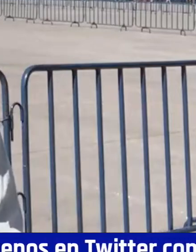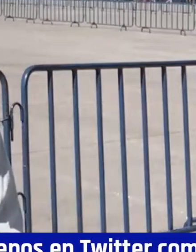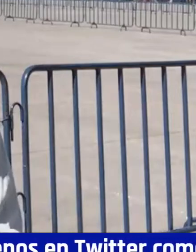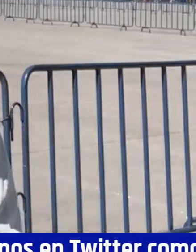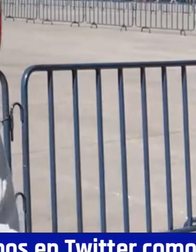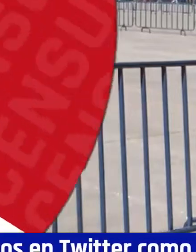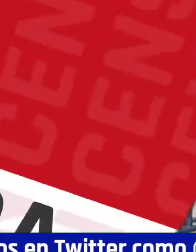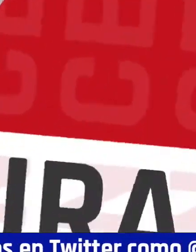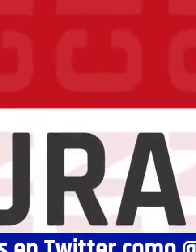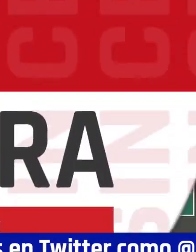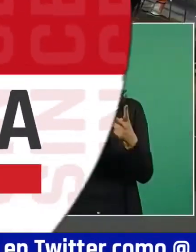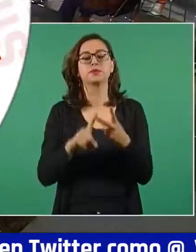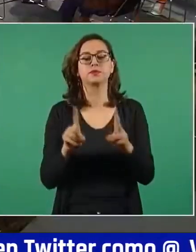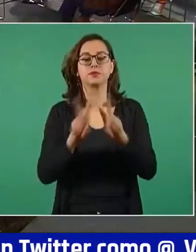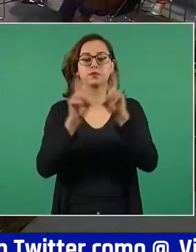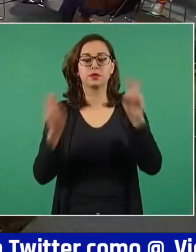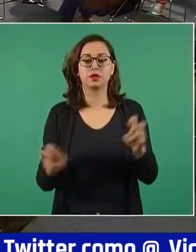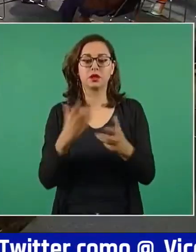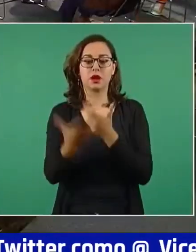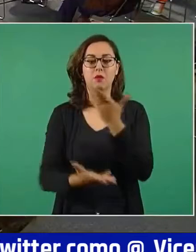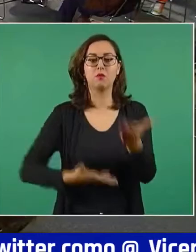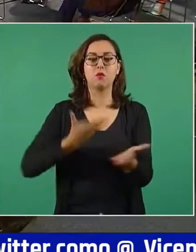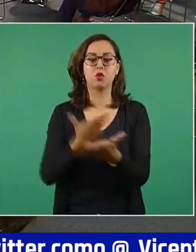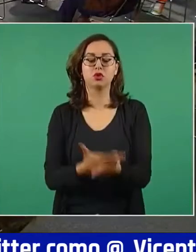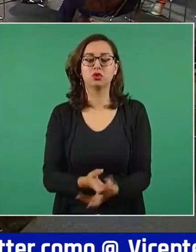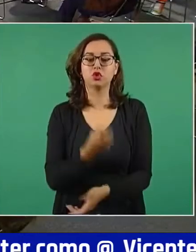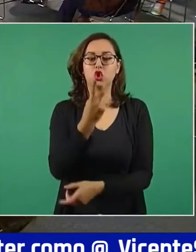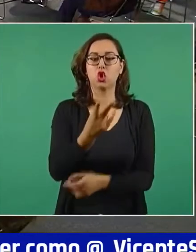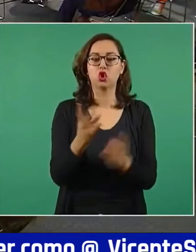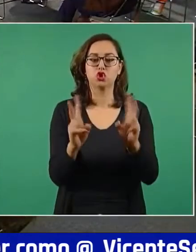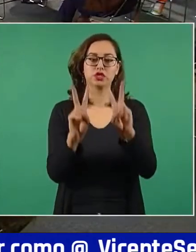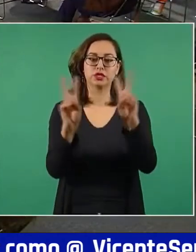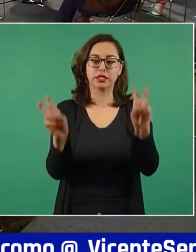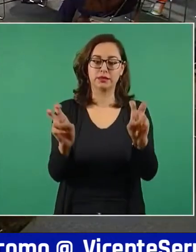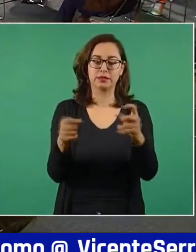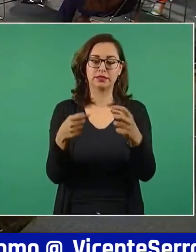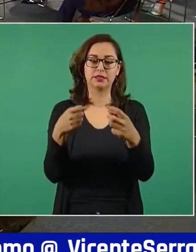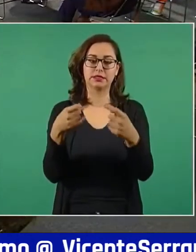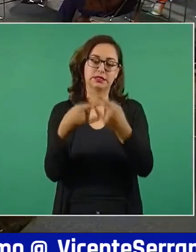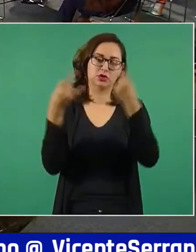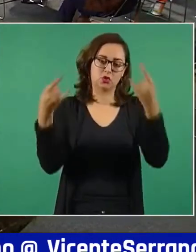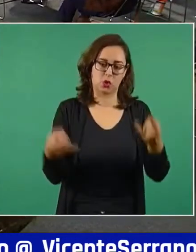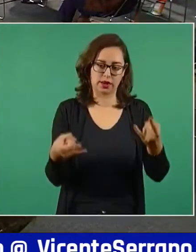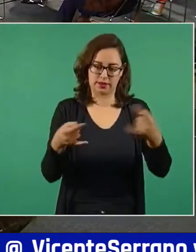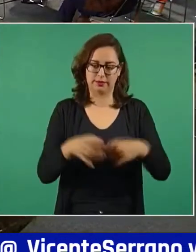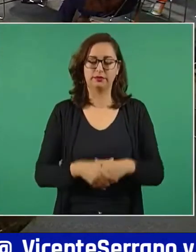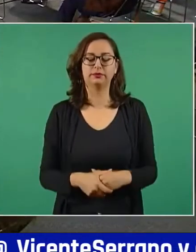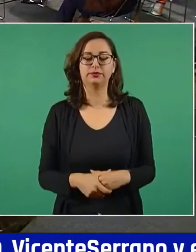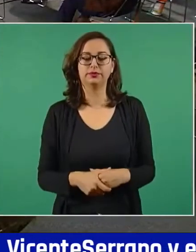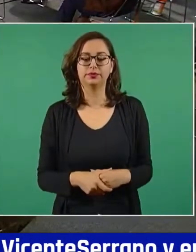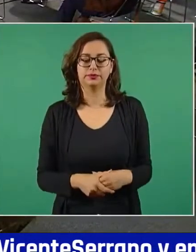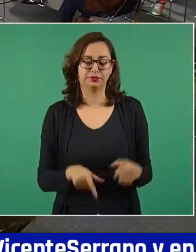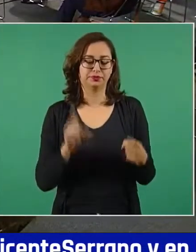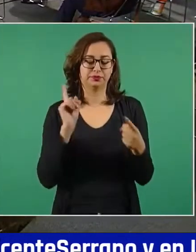Salazar. Dos casos. Uno, que es una carta dirigida a